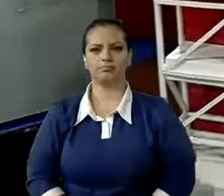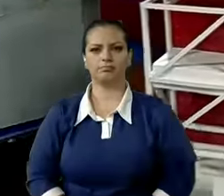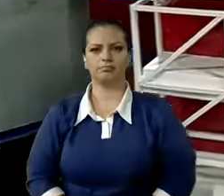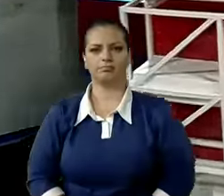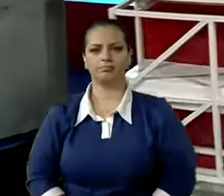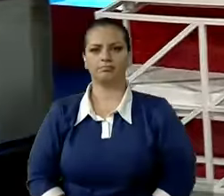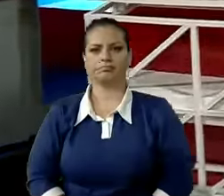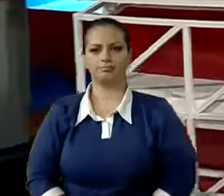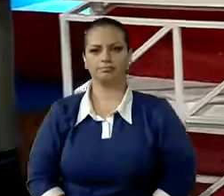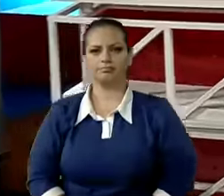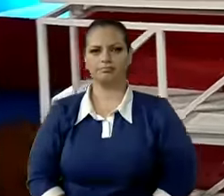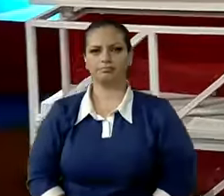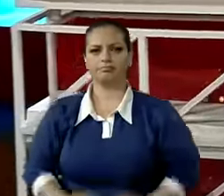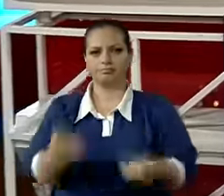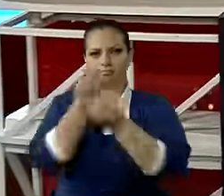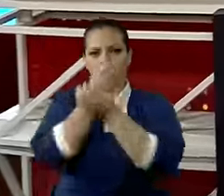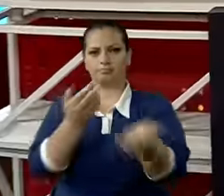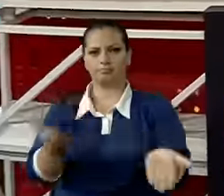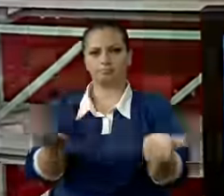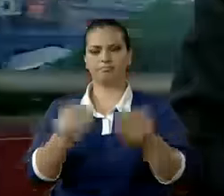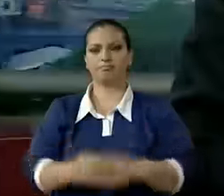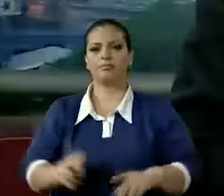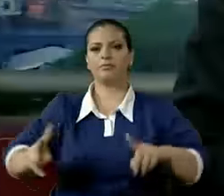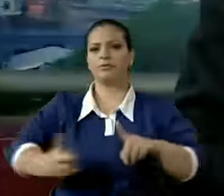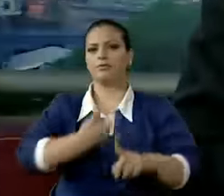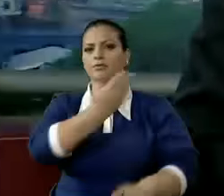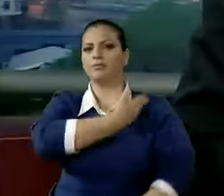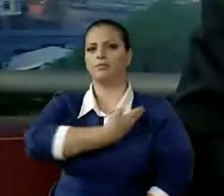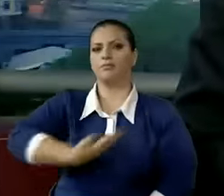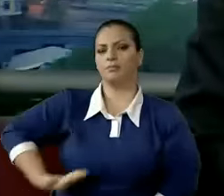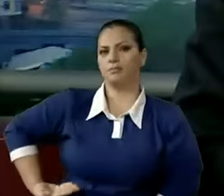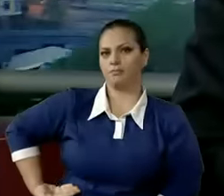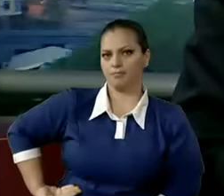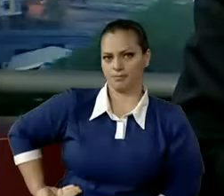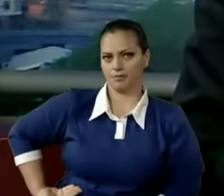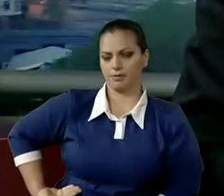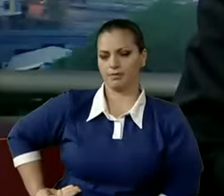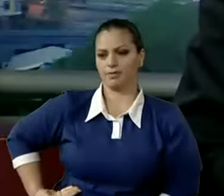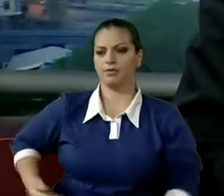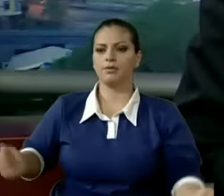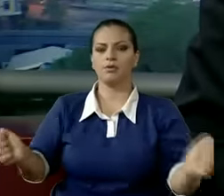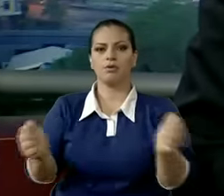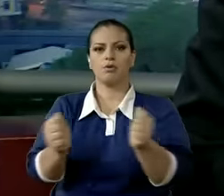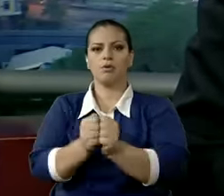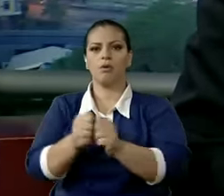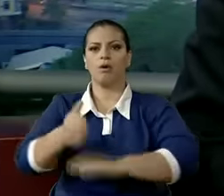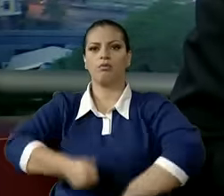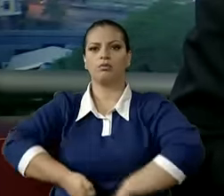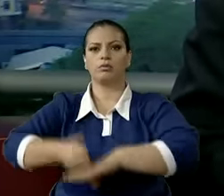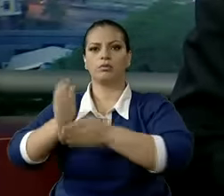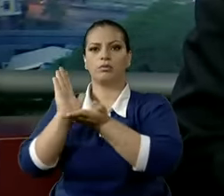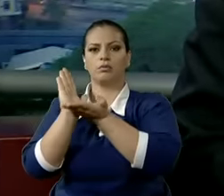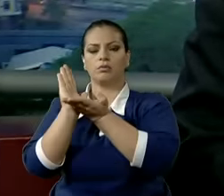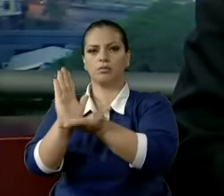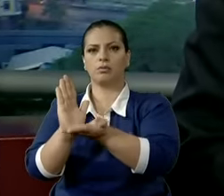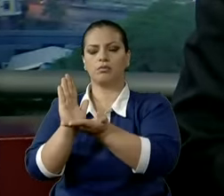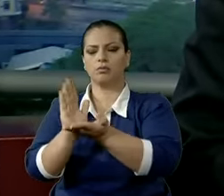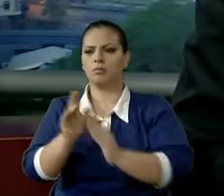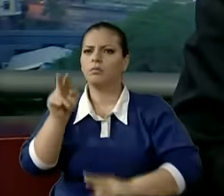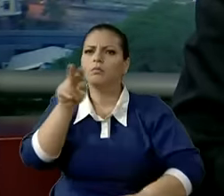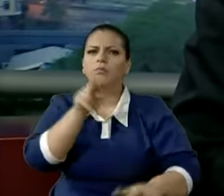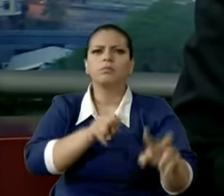Cambiamos de tema para informarles que el vicepresidente de la República, Jorge Glassy, y de autoridades del Instituto Ecuatoriano de Seguridad Social, constataron el inicio de la